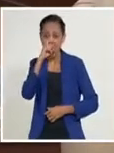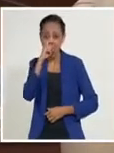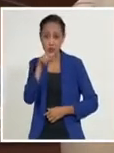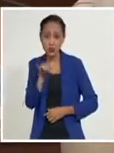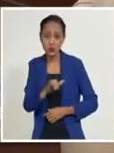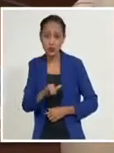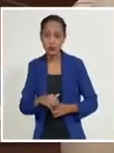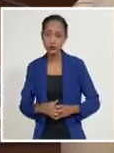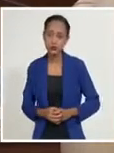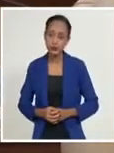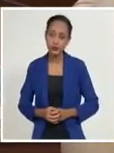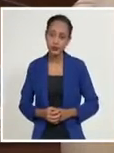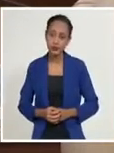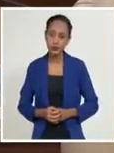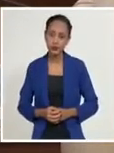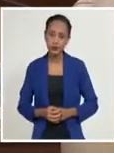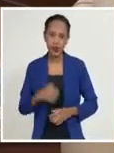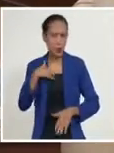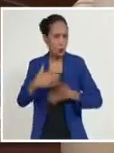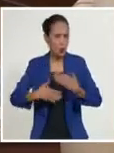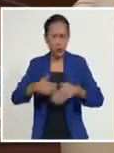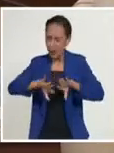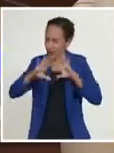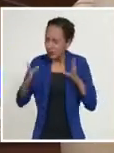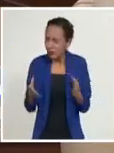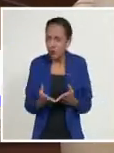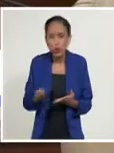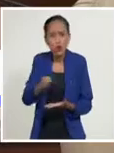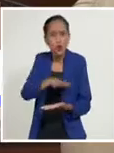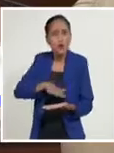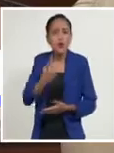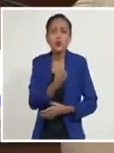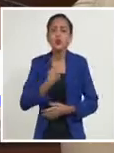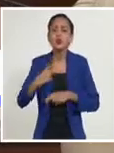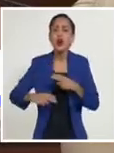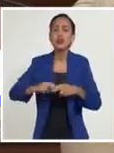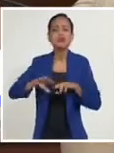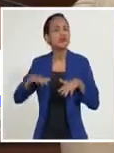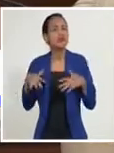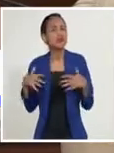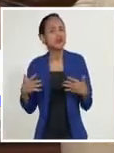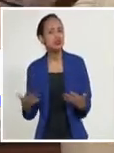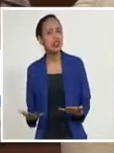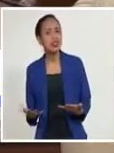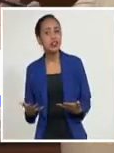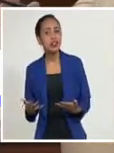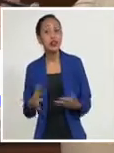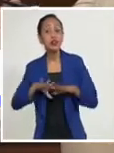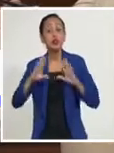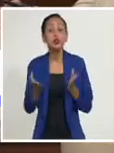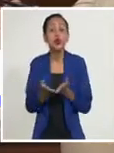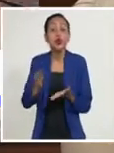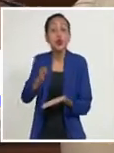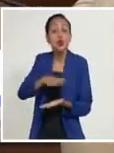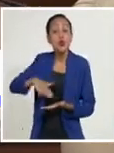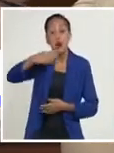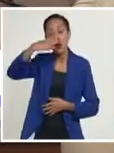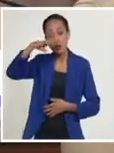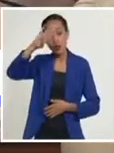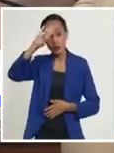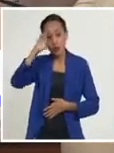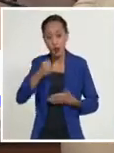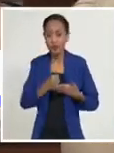vulnerabilidades hay en todos los barrios y lo que estamos haciendo ahora hay que llevarlo a todos los barrios del país y